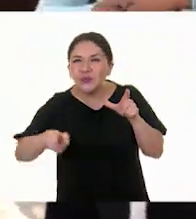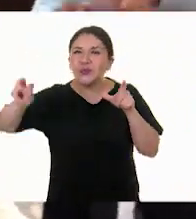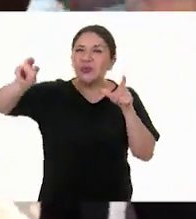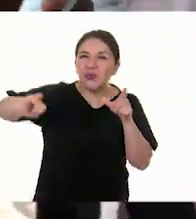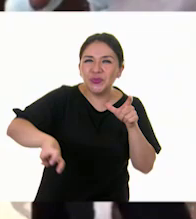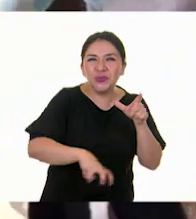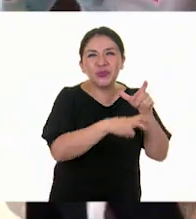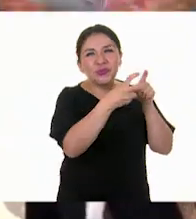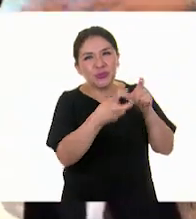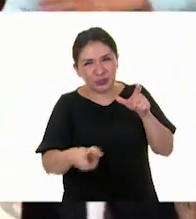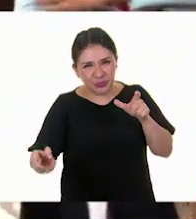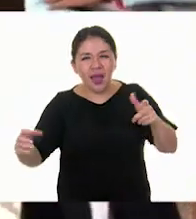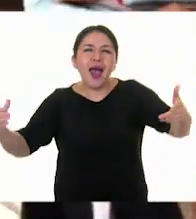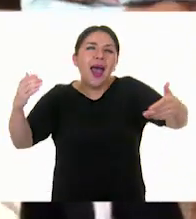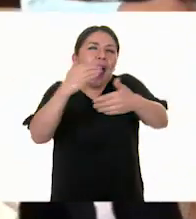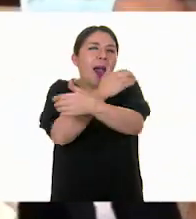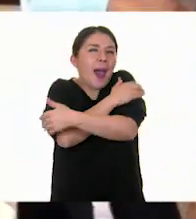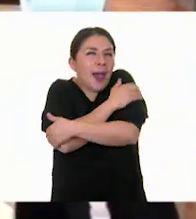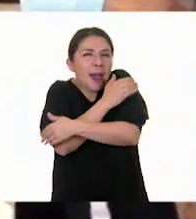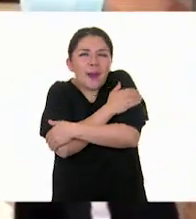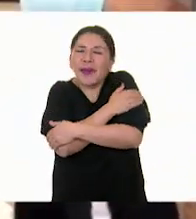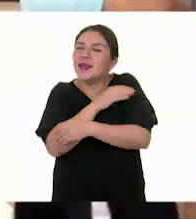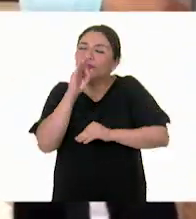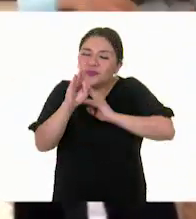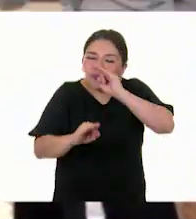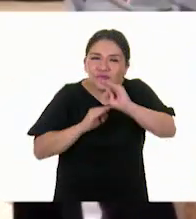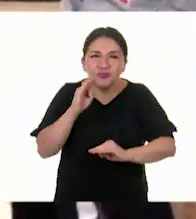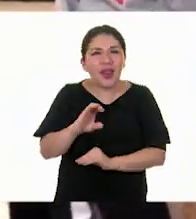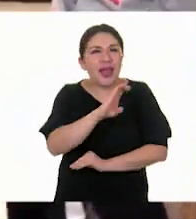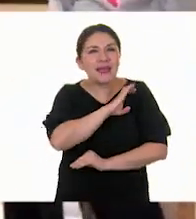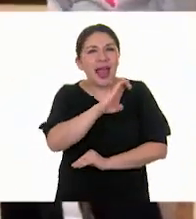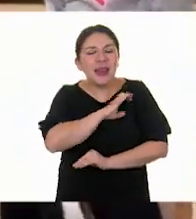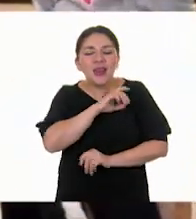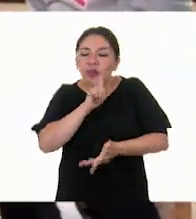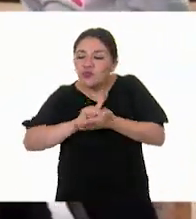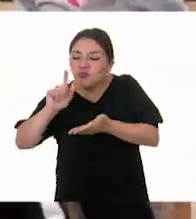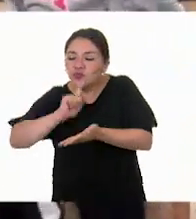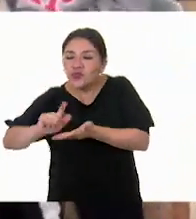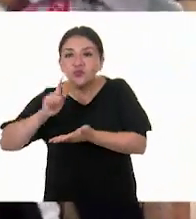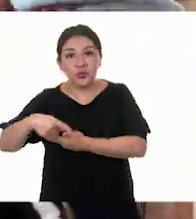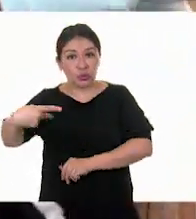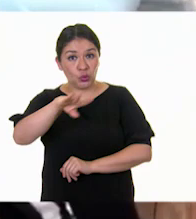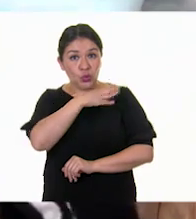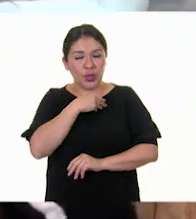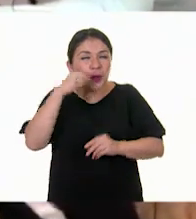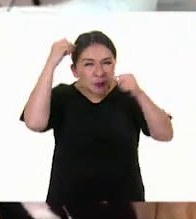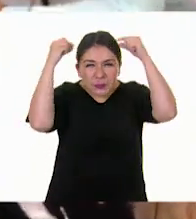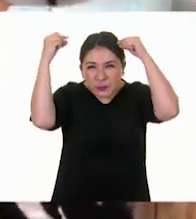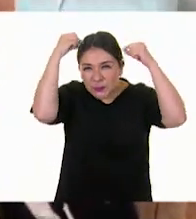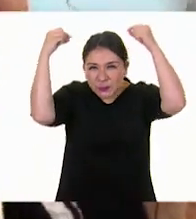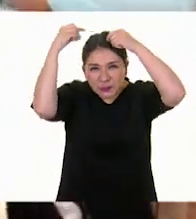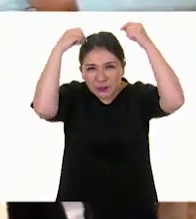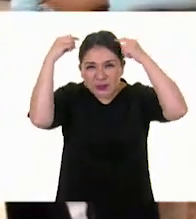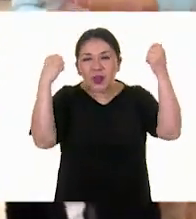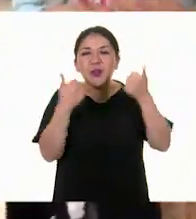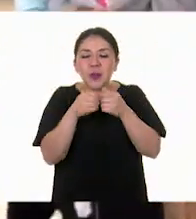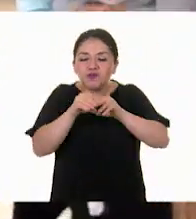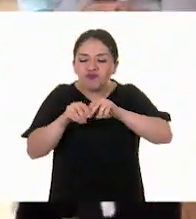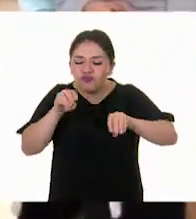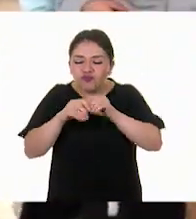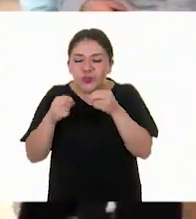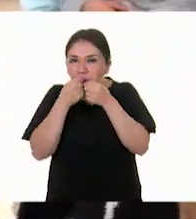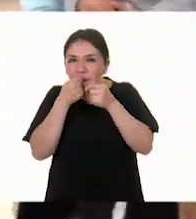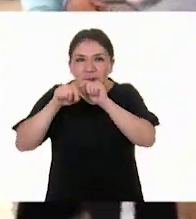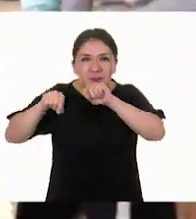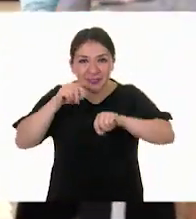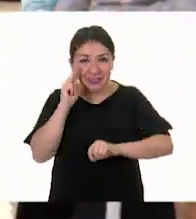columpia. Abraza y mima y espulga a sus pequeños con los